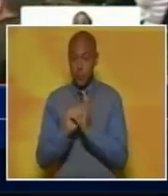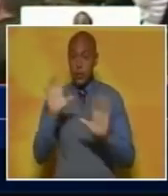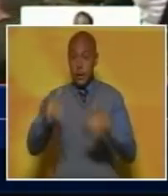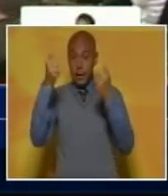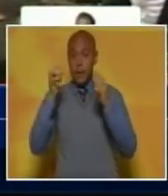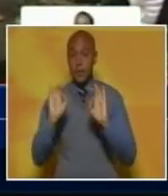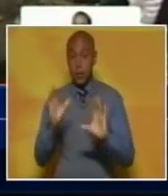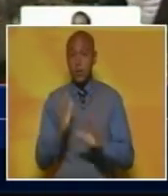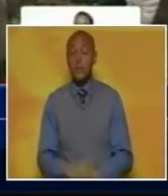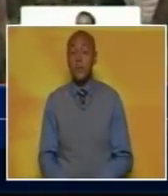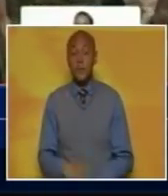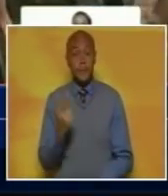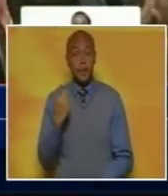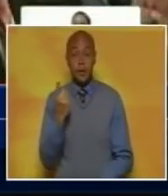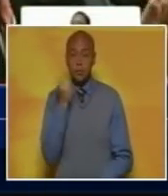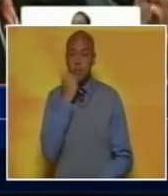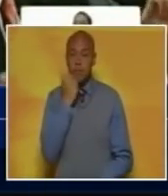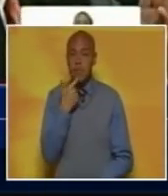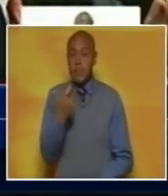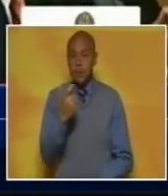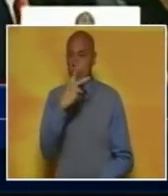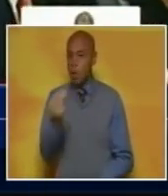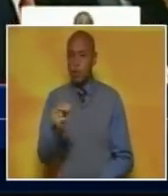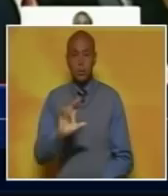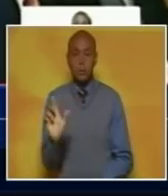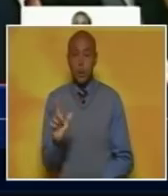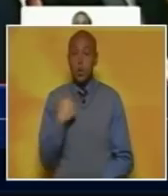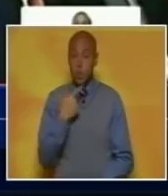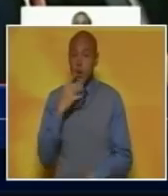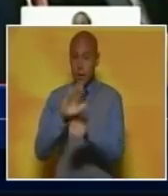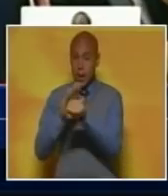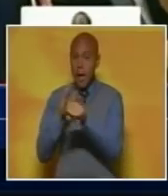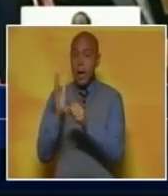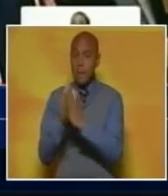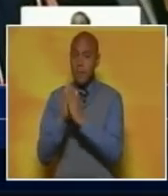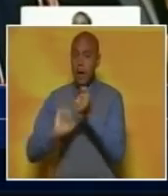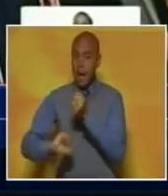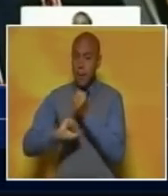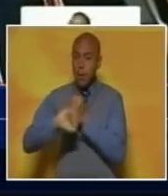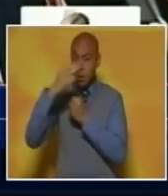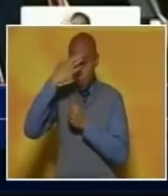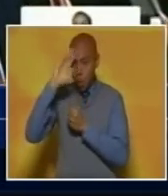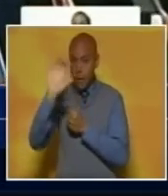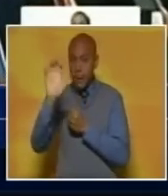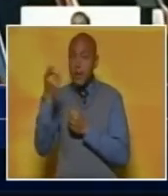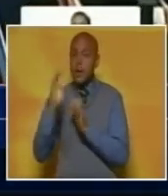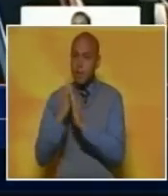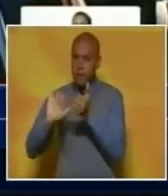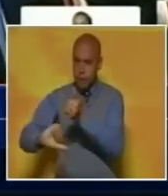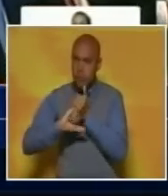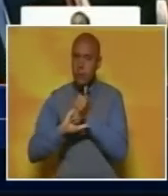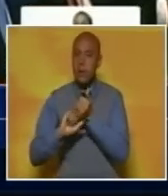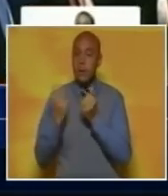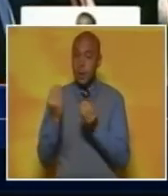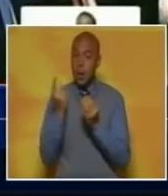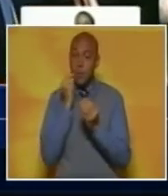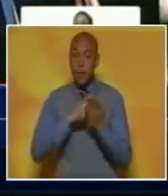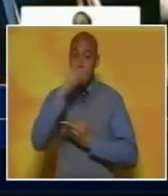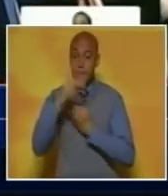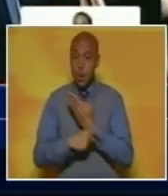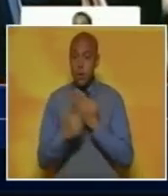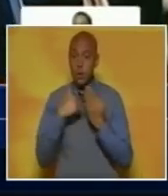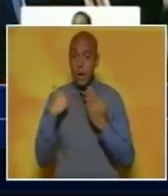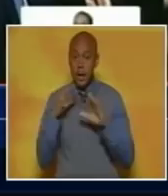recuperarla. No hay excusa. Pido apoyo a Cuba para la planificación, para la ejecución de toda esta